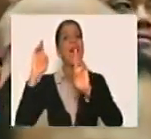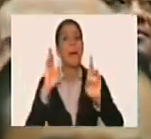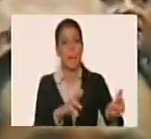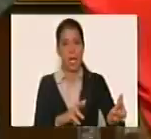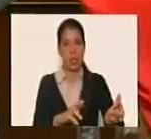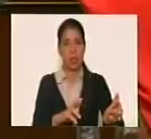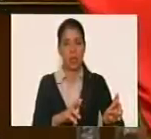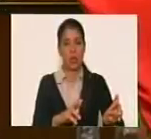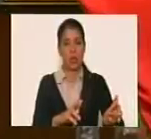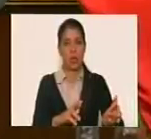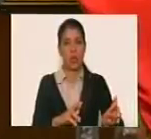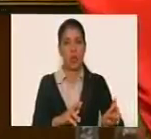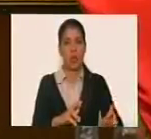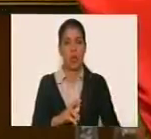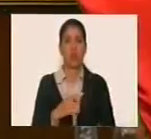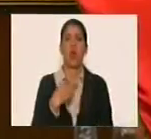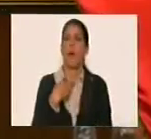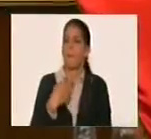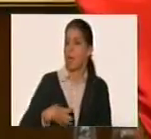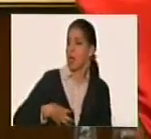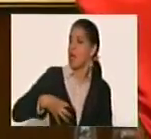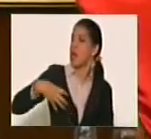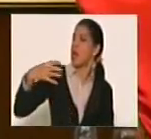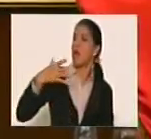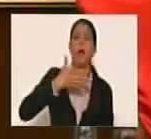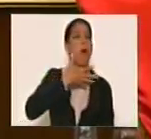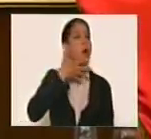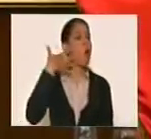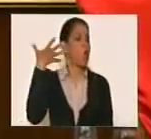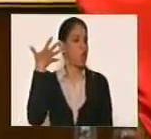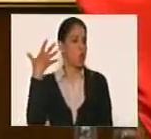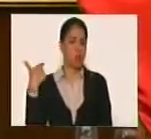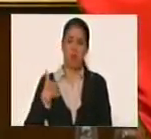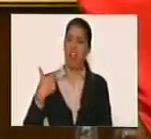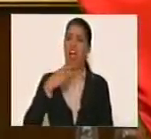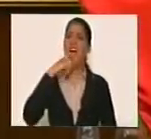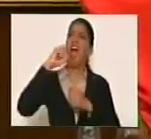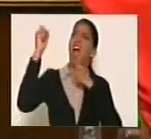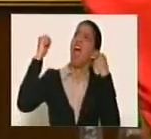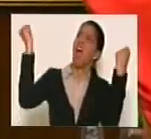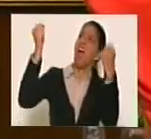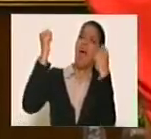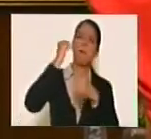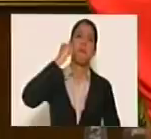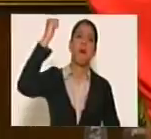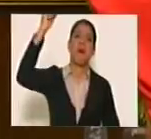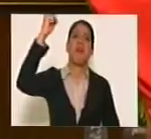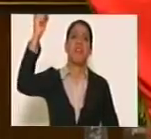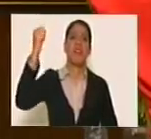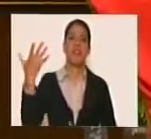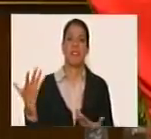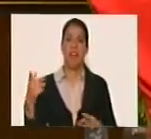No es la voz del que tiene más plata, no es la voz del hijo de papá, no es la voz de lo que está acostumbrado a gritar y a imponer las cosas.